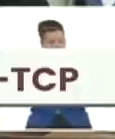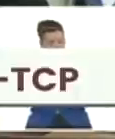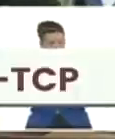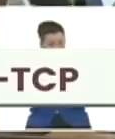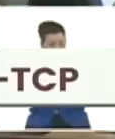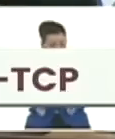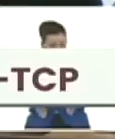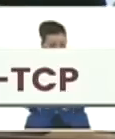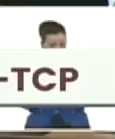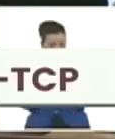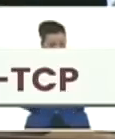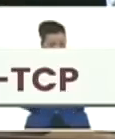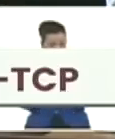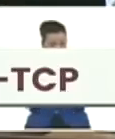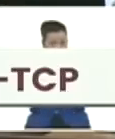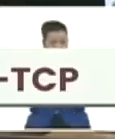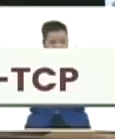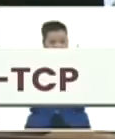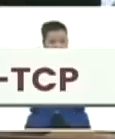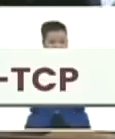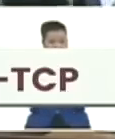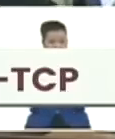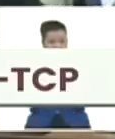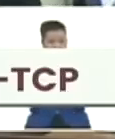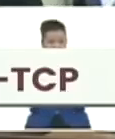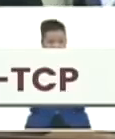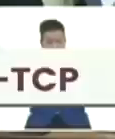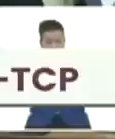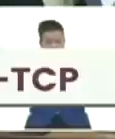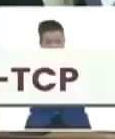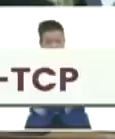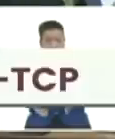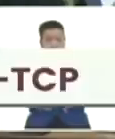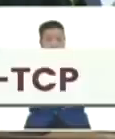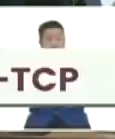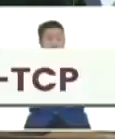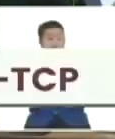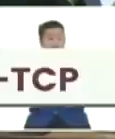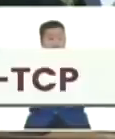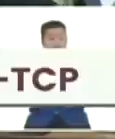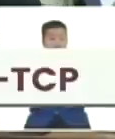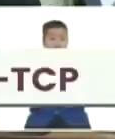como activista político experimentado, y he sido activista durante